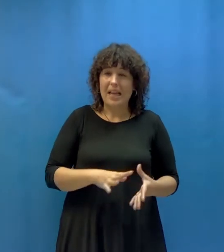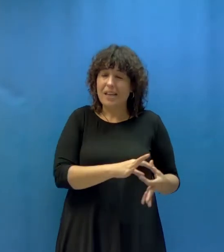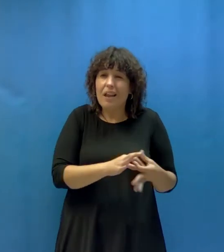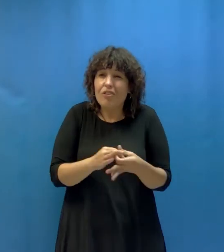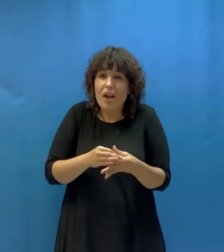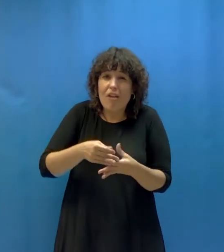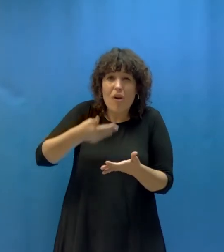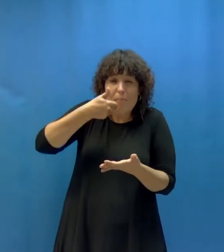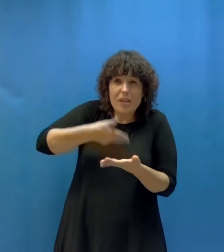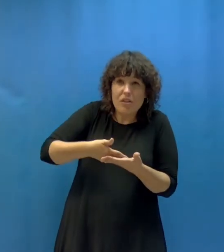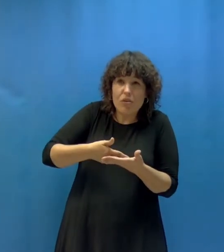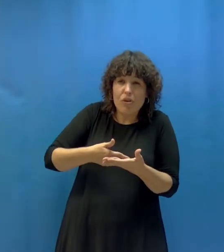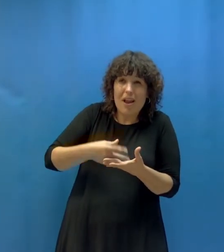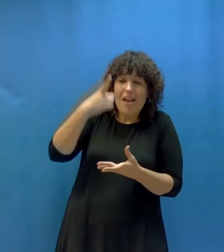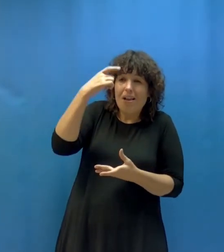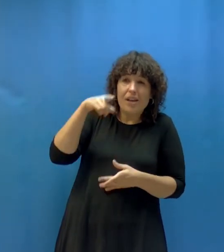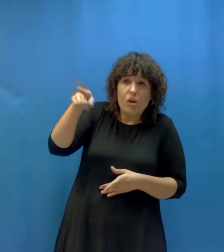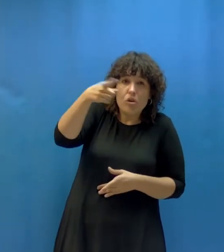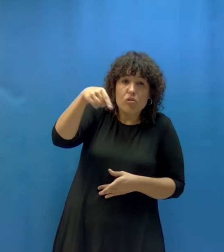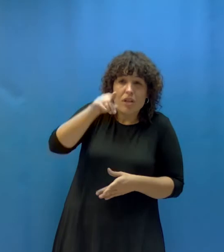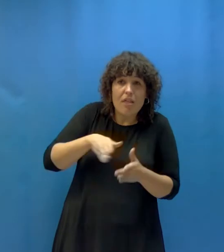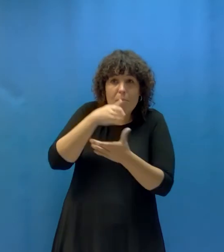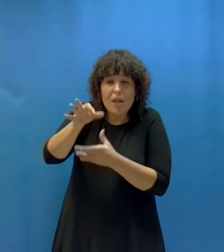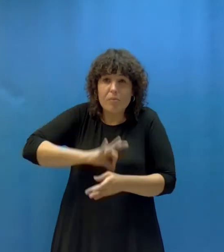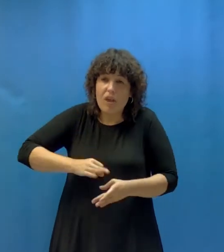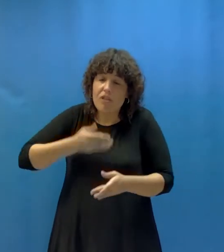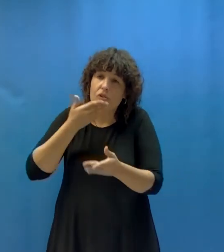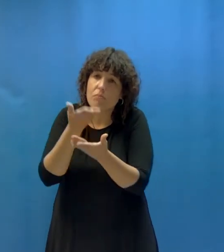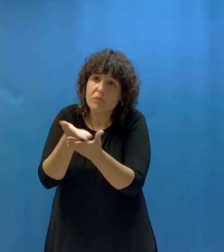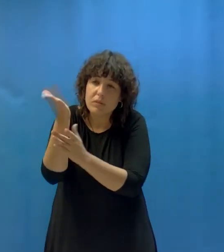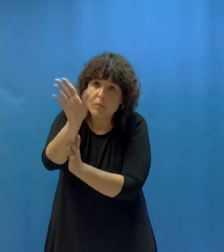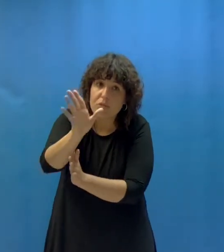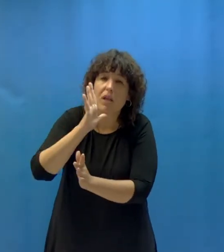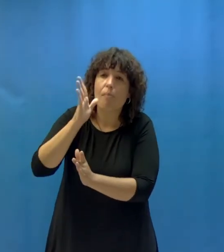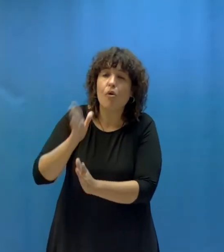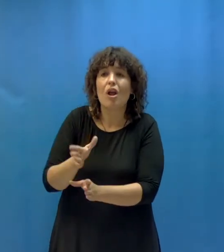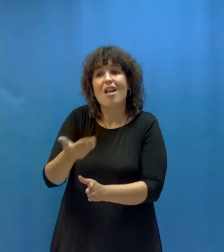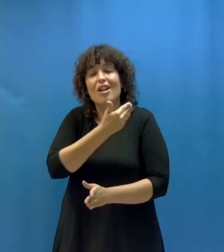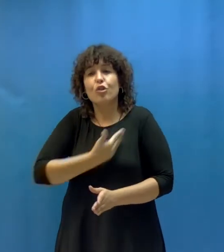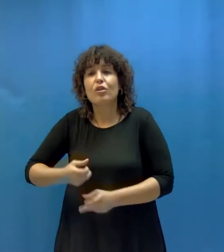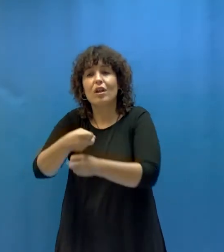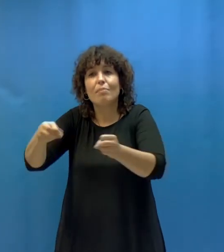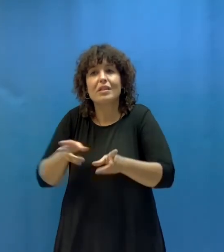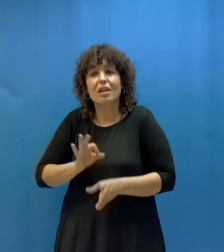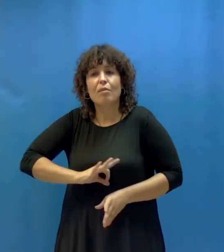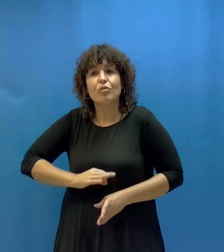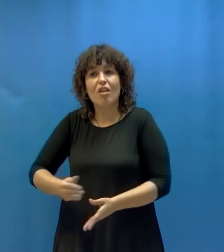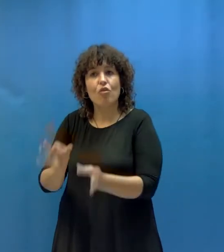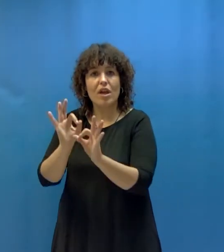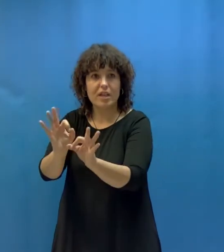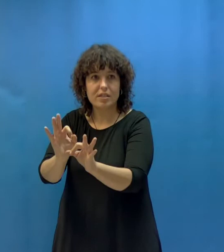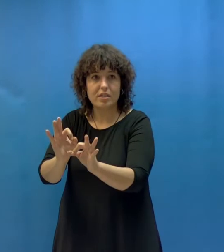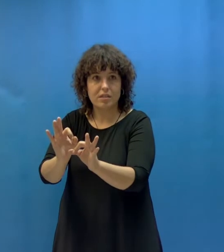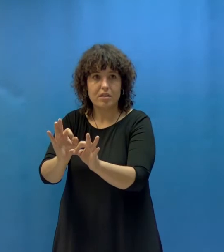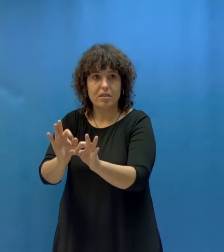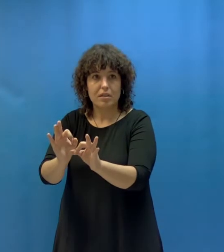yo creo que el ruego lo tiene que hacer usted en la Diputación de Castellón, que es quien es el propietario de la piscina y que seguro que tiene